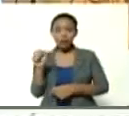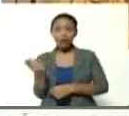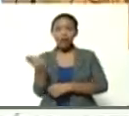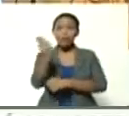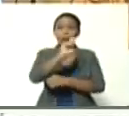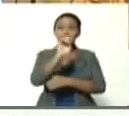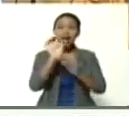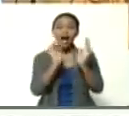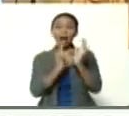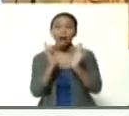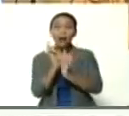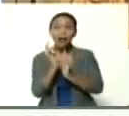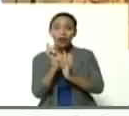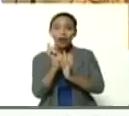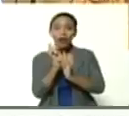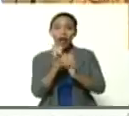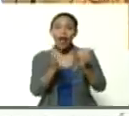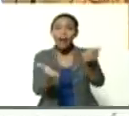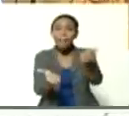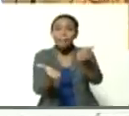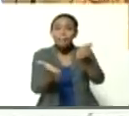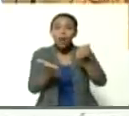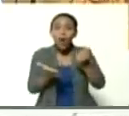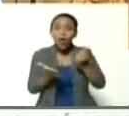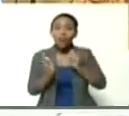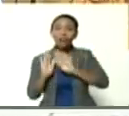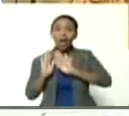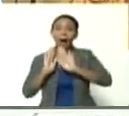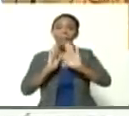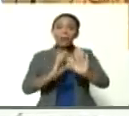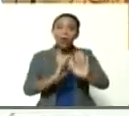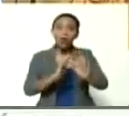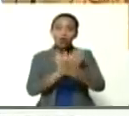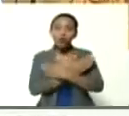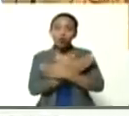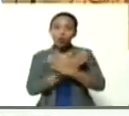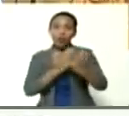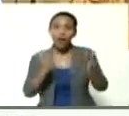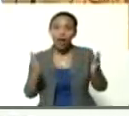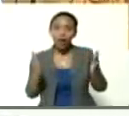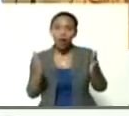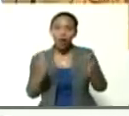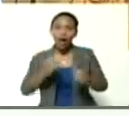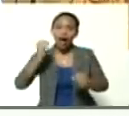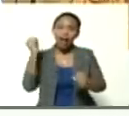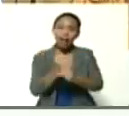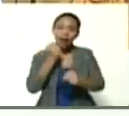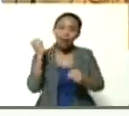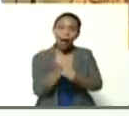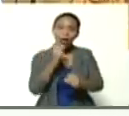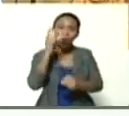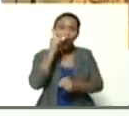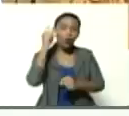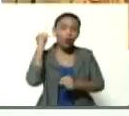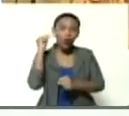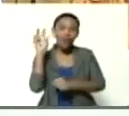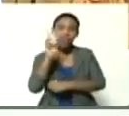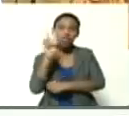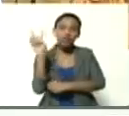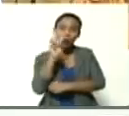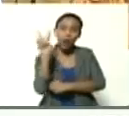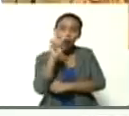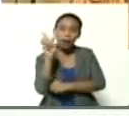abril el bono de apoyo solidario al trabajador y a la trabajadora